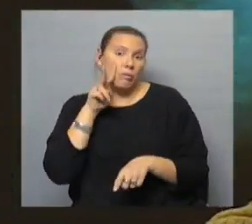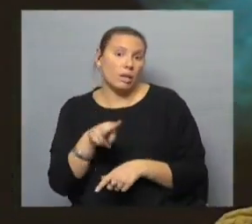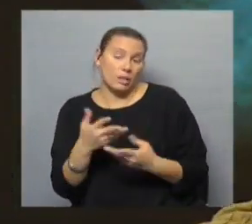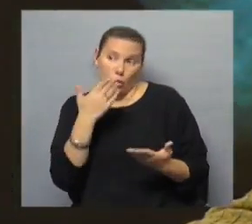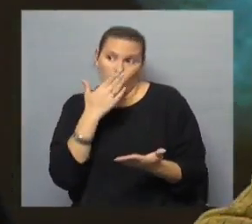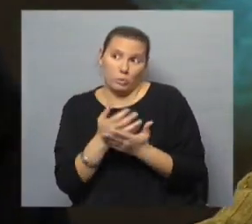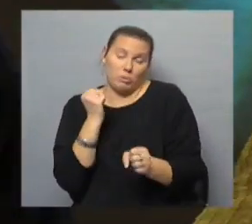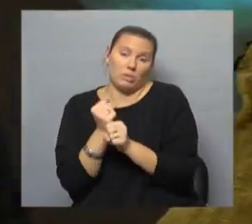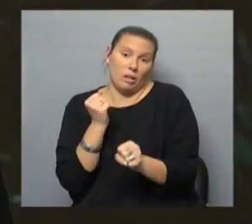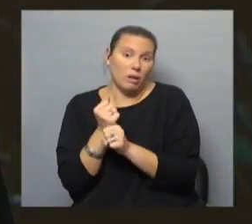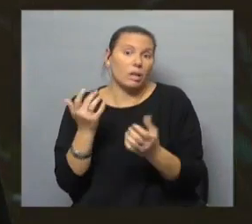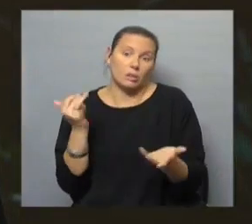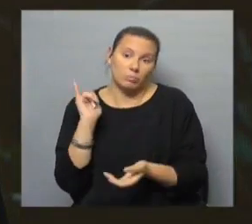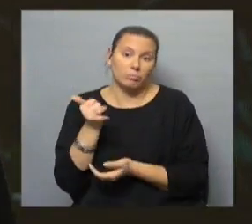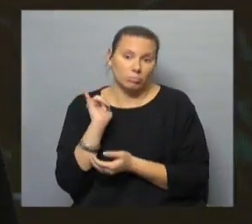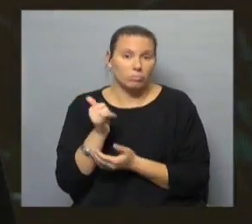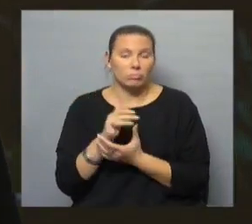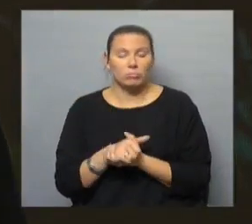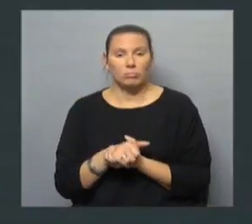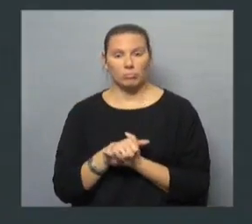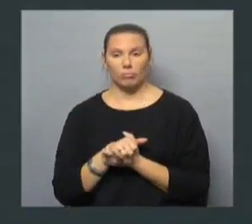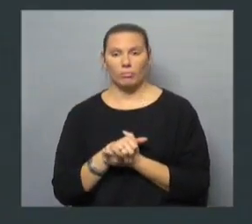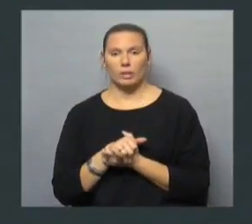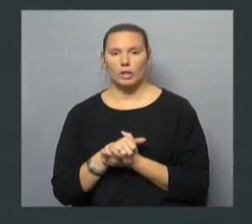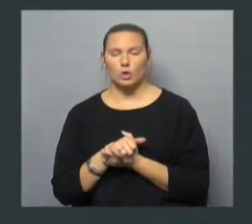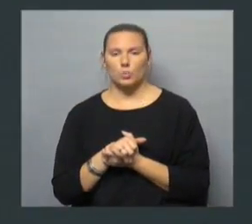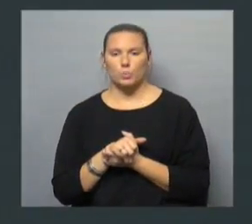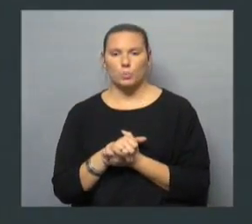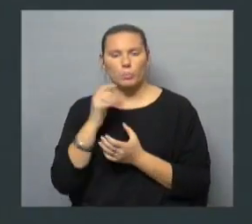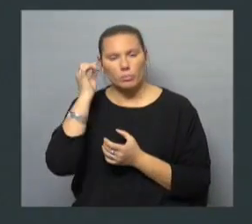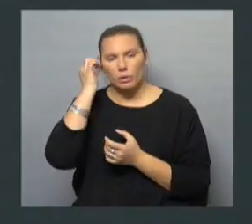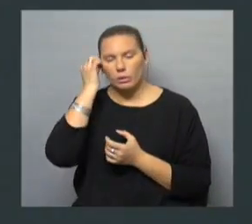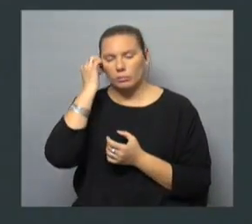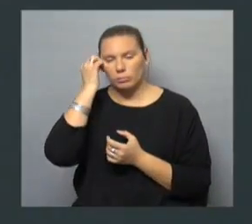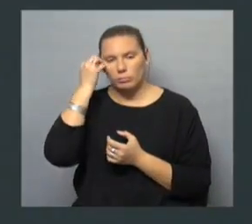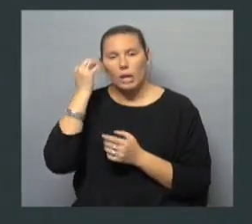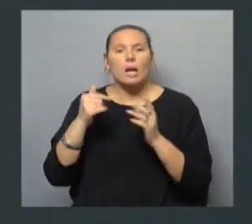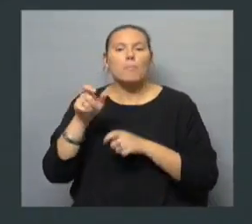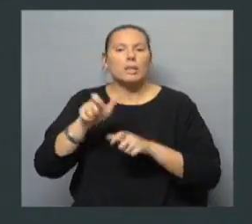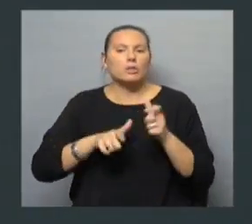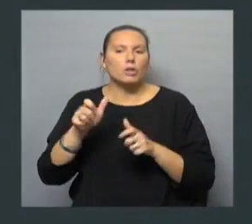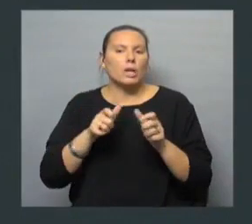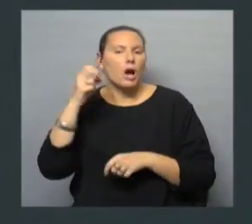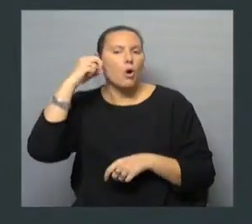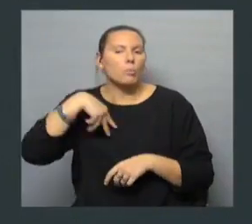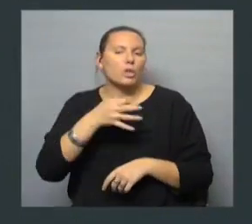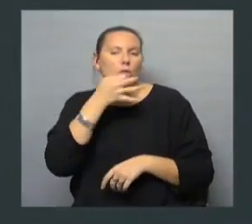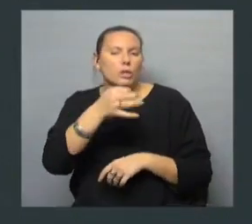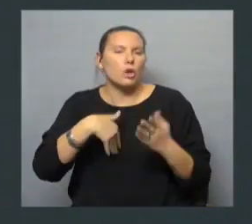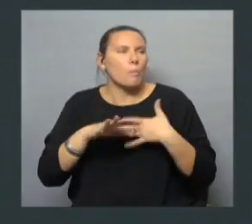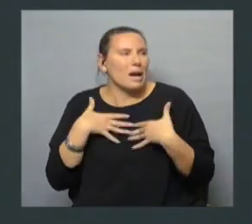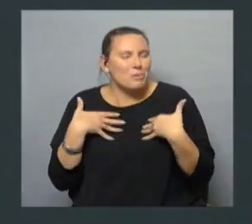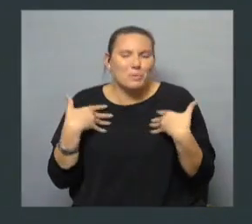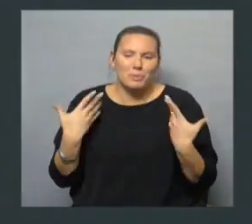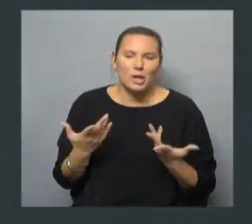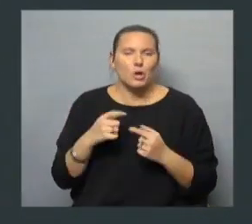ahí recibir, sí, claro. Sí, sí, eso. Tremendo. ¿Cuáles fueron las devoluciones así que más te conmovieron